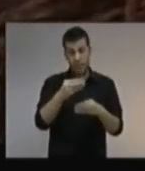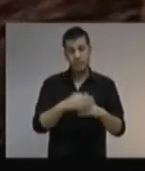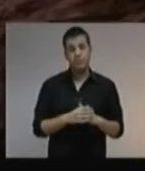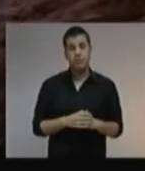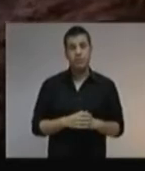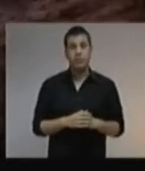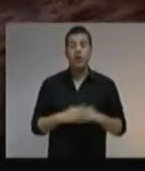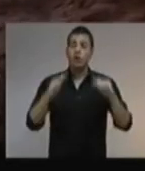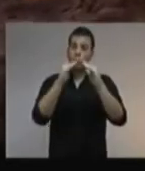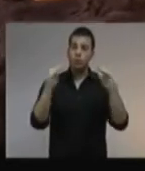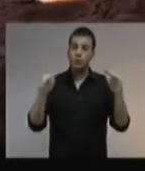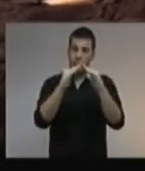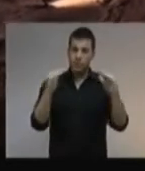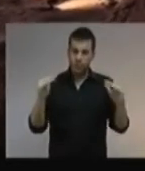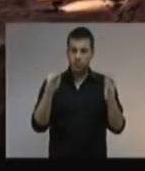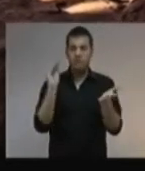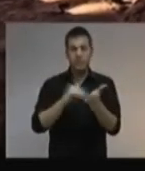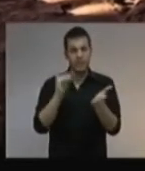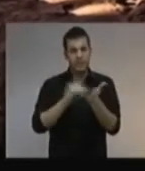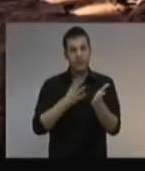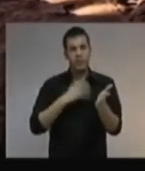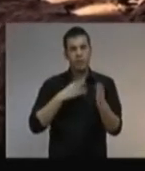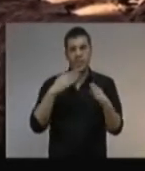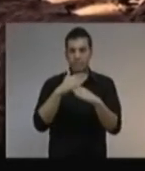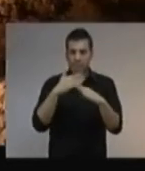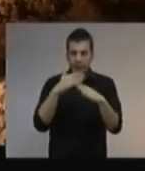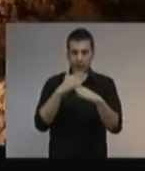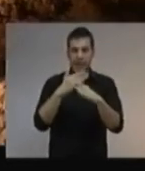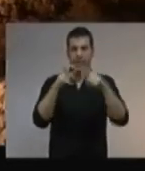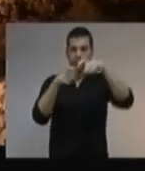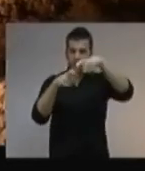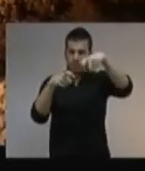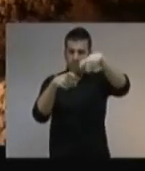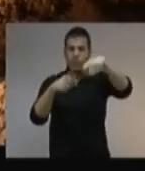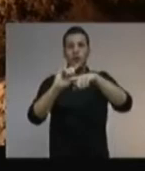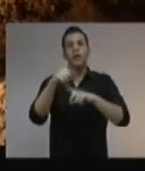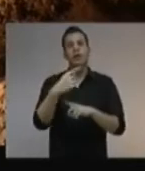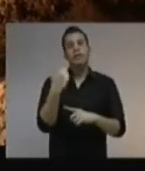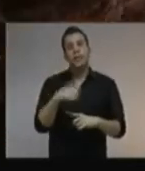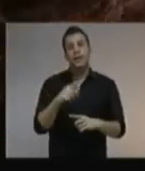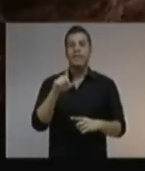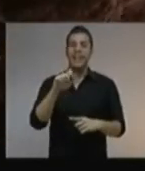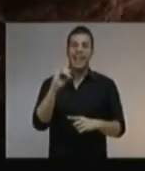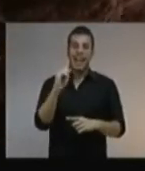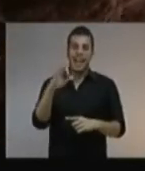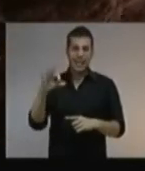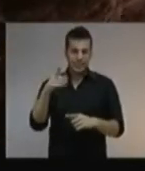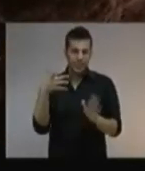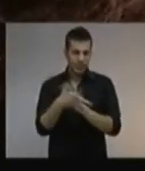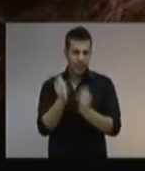con un techo que también en muchas ocasiones soportado por madera, son de lajas, que llamamos aquí de piedras